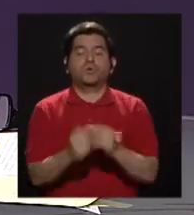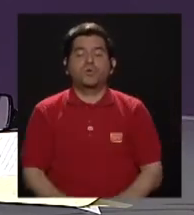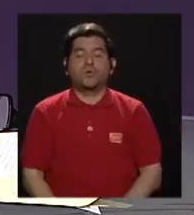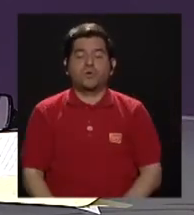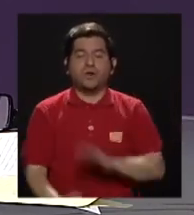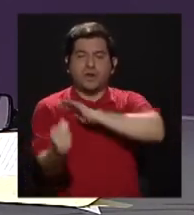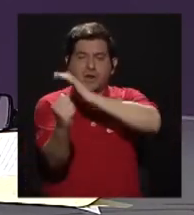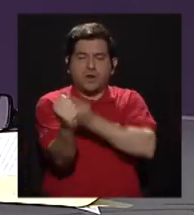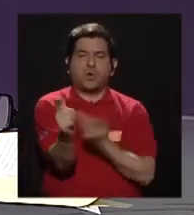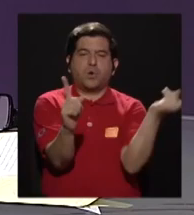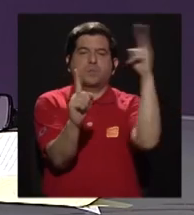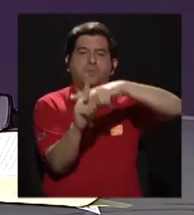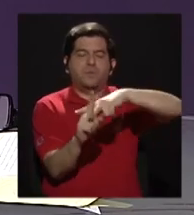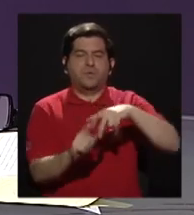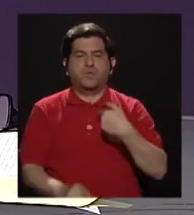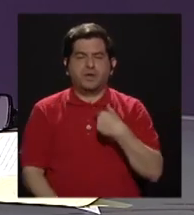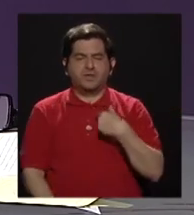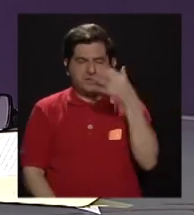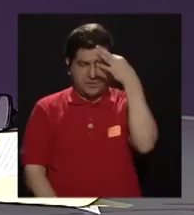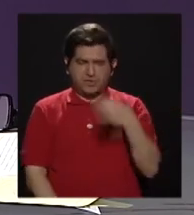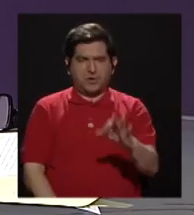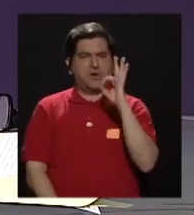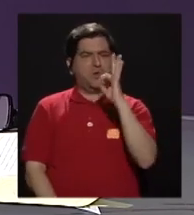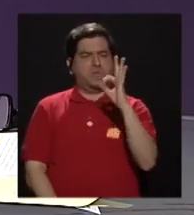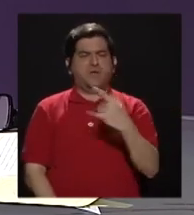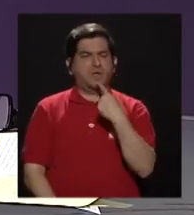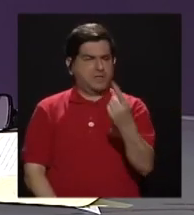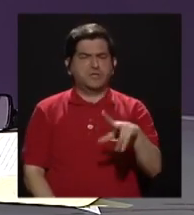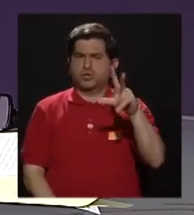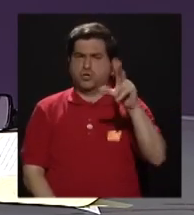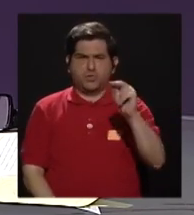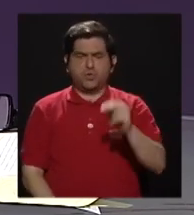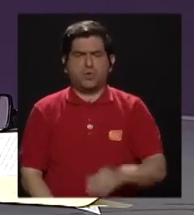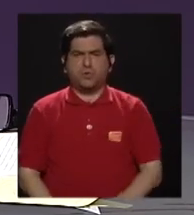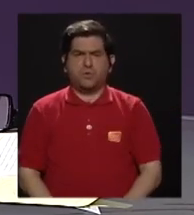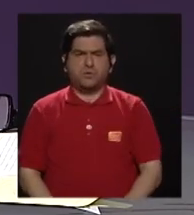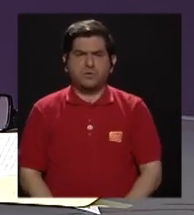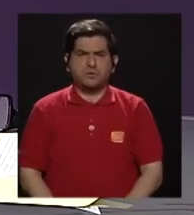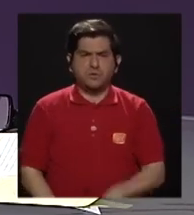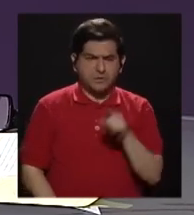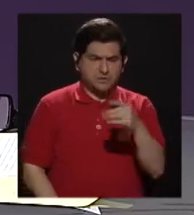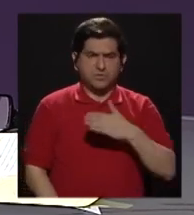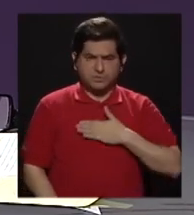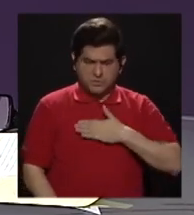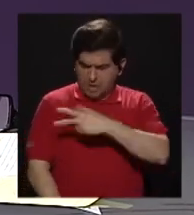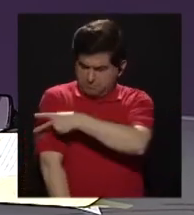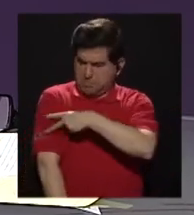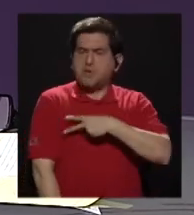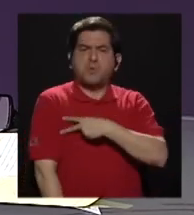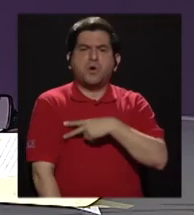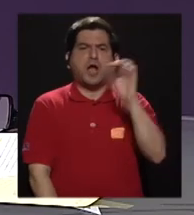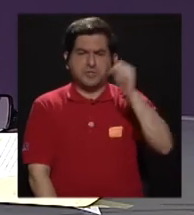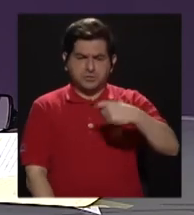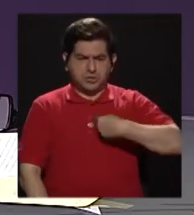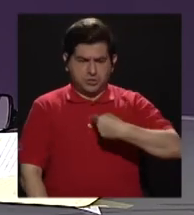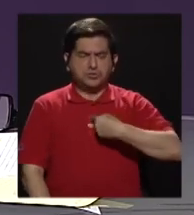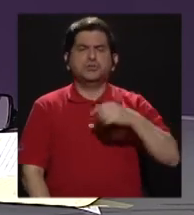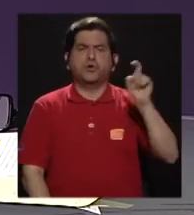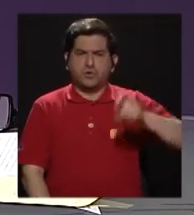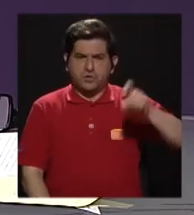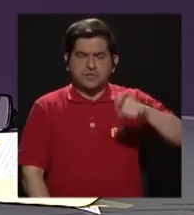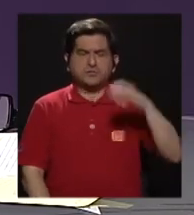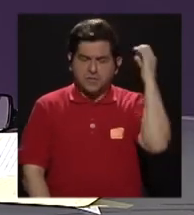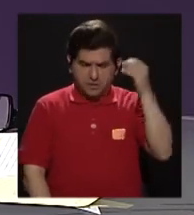empoderamos. Uh-huh. Para mí es lindo, ¿verdad?, que ellas digan, no, si me va a poner de vocal, sí, yo voy a ser vocal, pero voy a tener